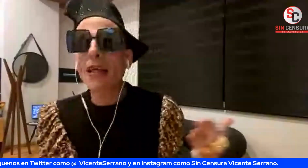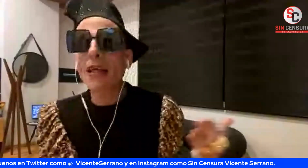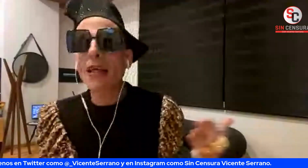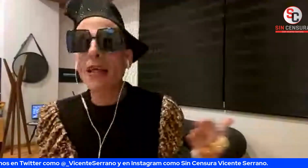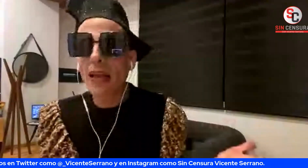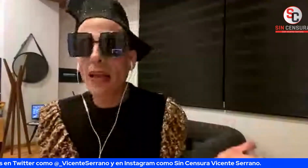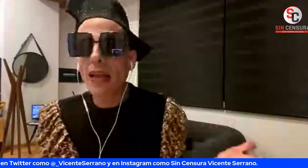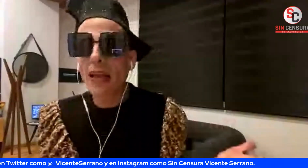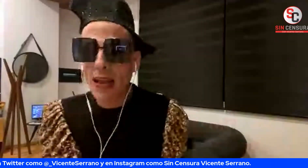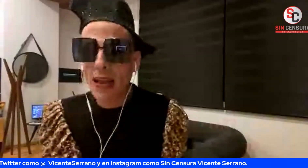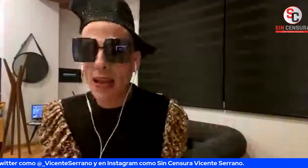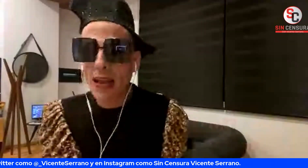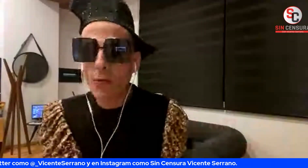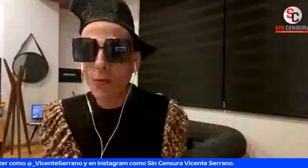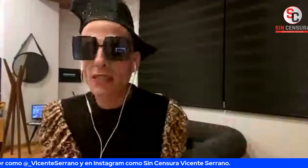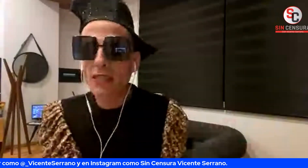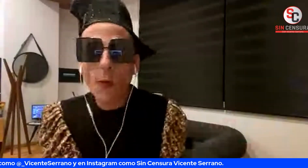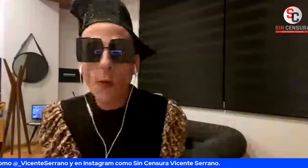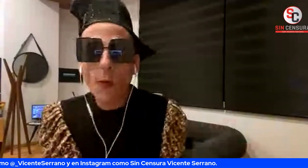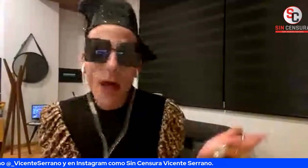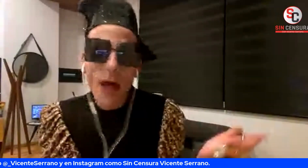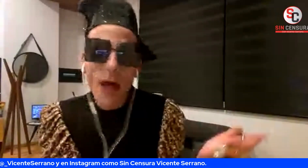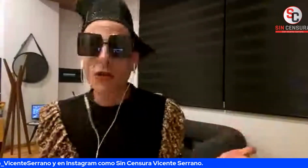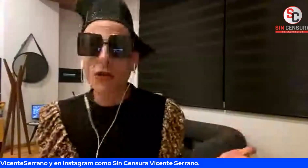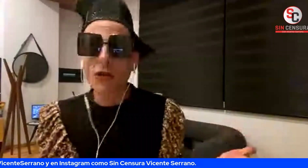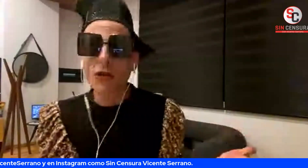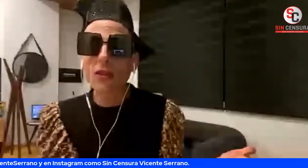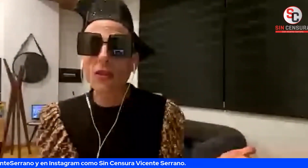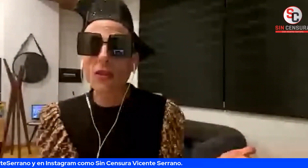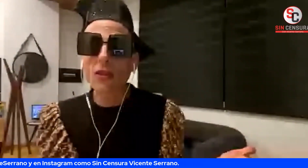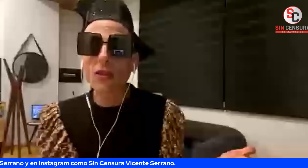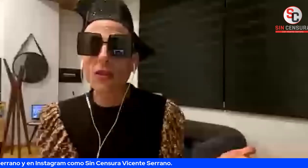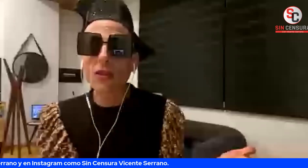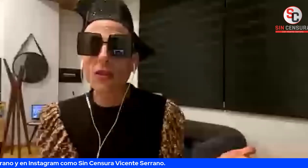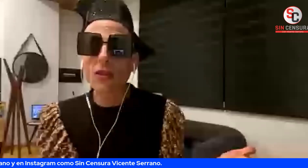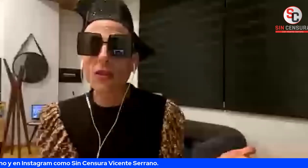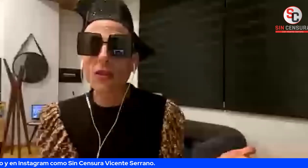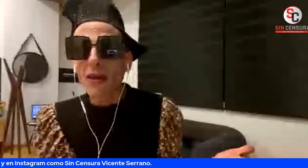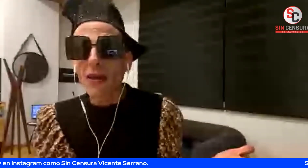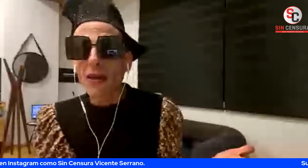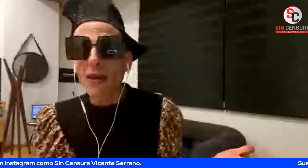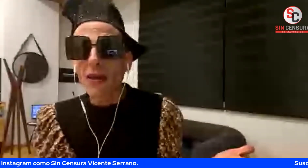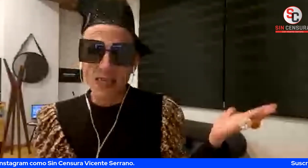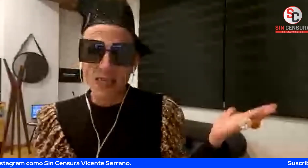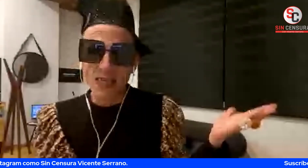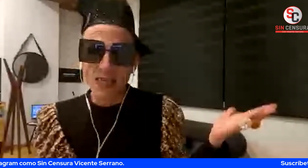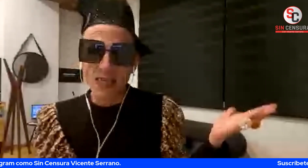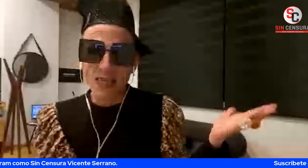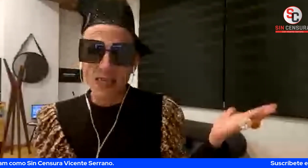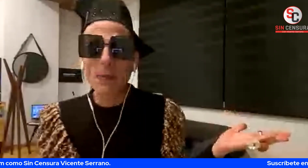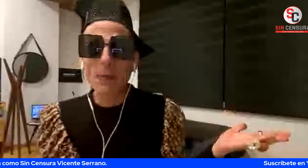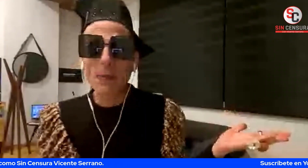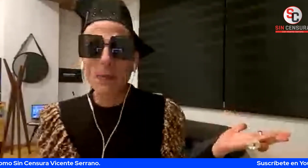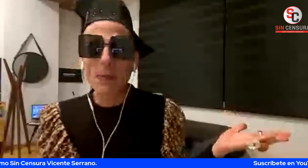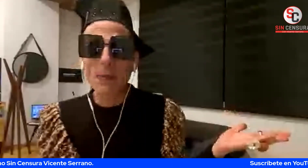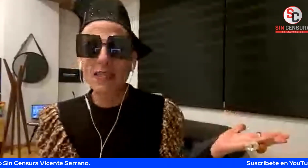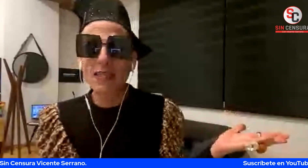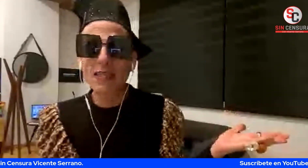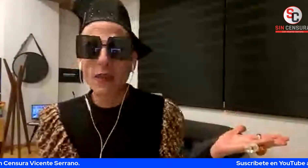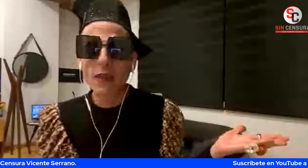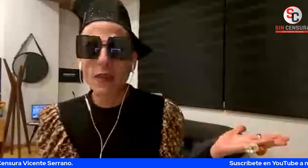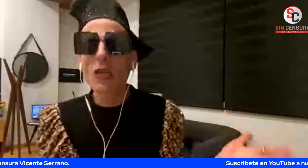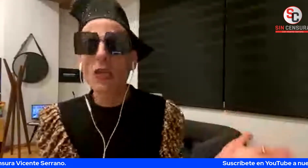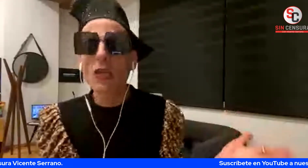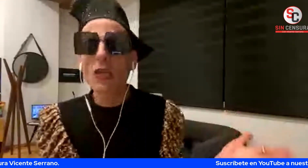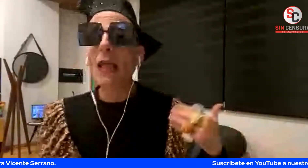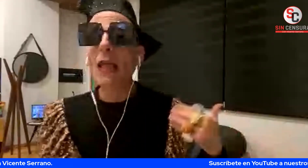puede tener en la deuda en 50% versus el PIB, mientras que Estados Unidos, vuelvo a repetir, que lo tienen 100